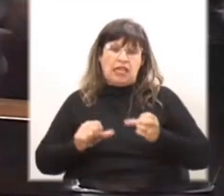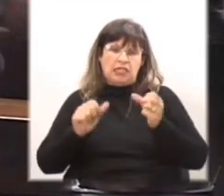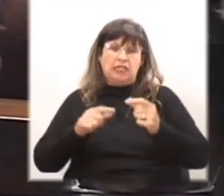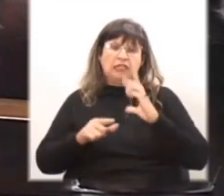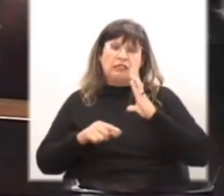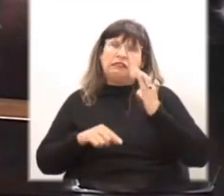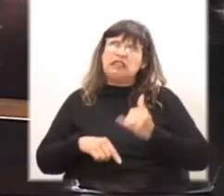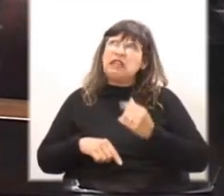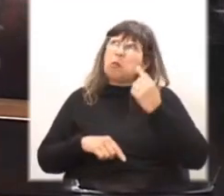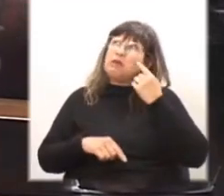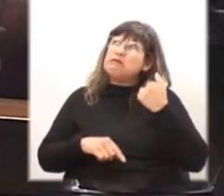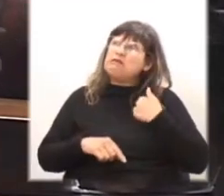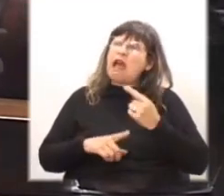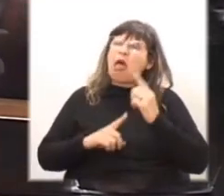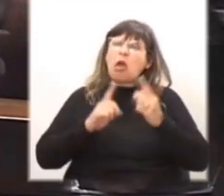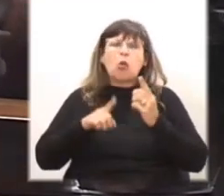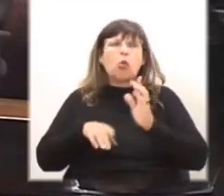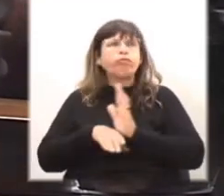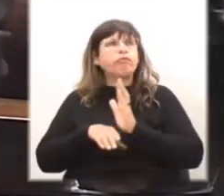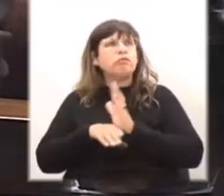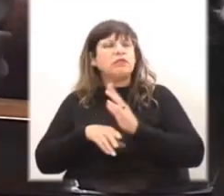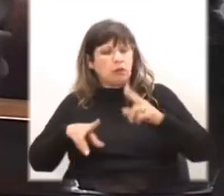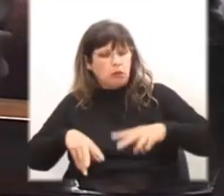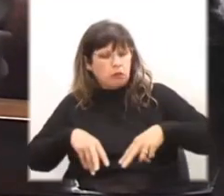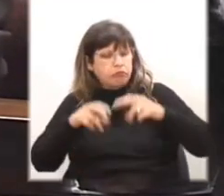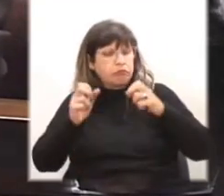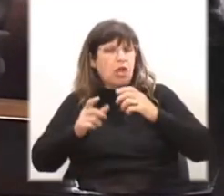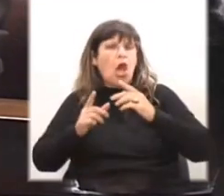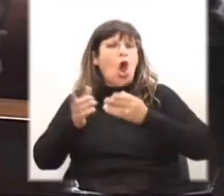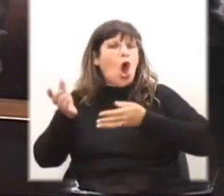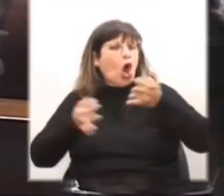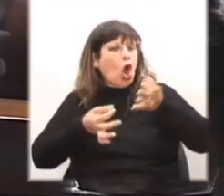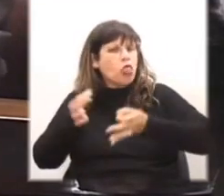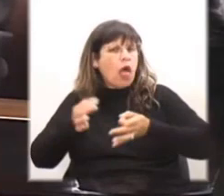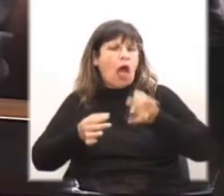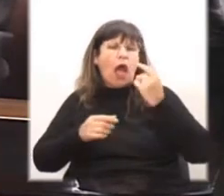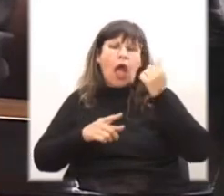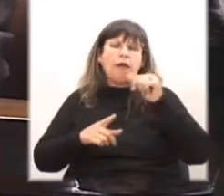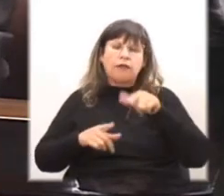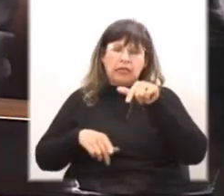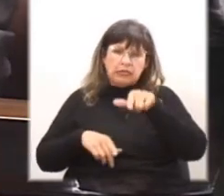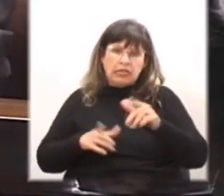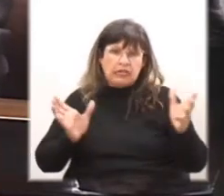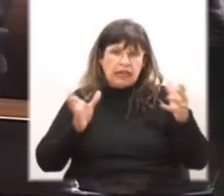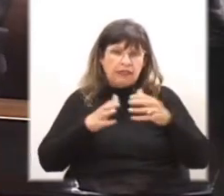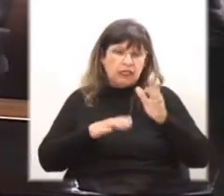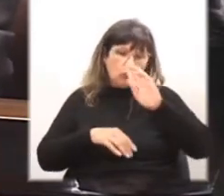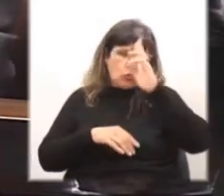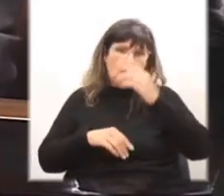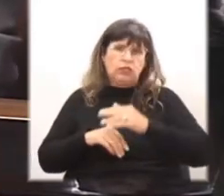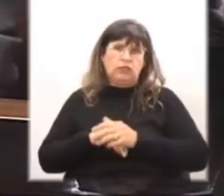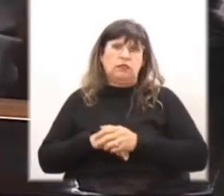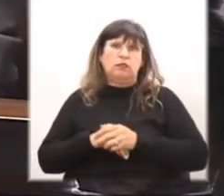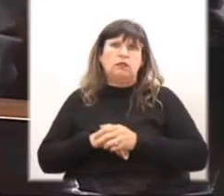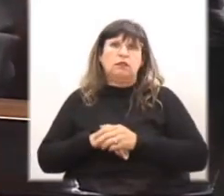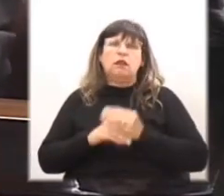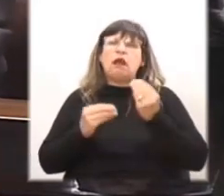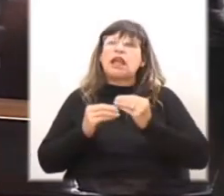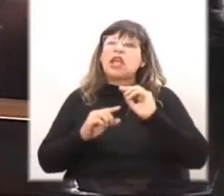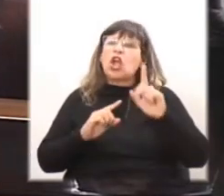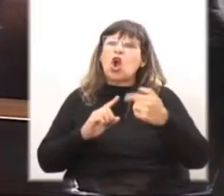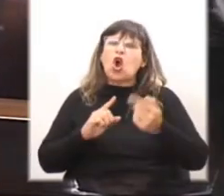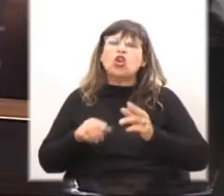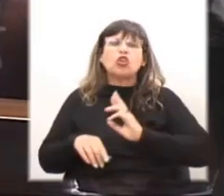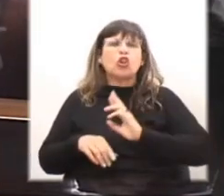tiene pensado realizar algún tipo de auditoría contable en la delegación uruguaya? ¿Qué otros